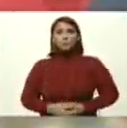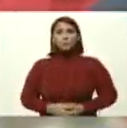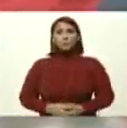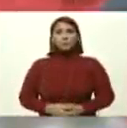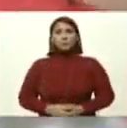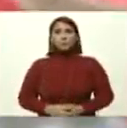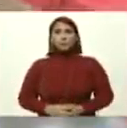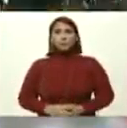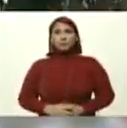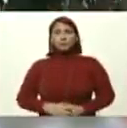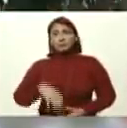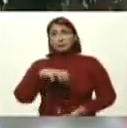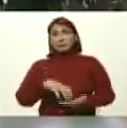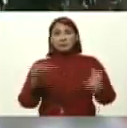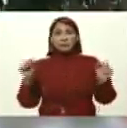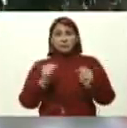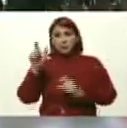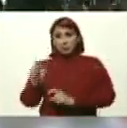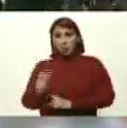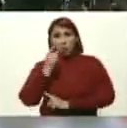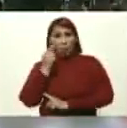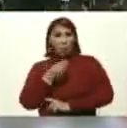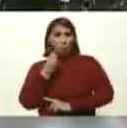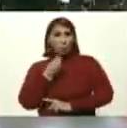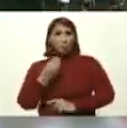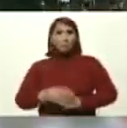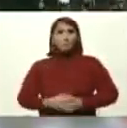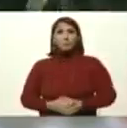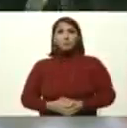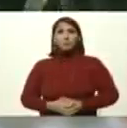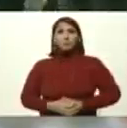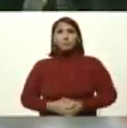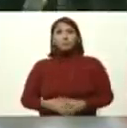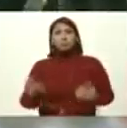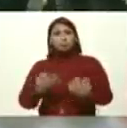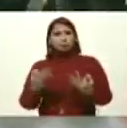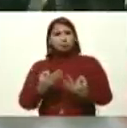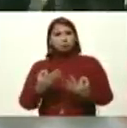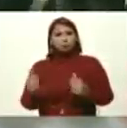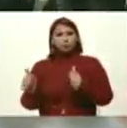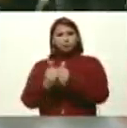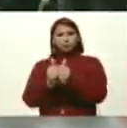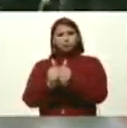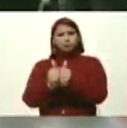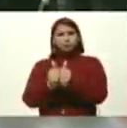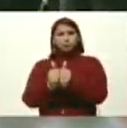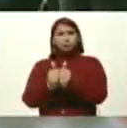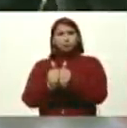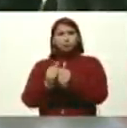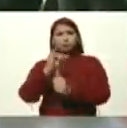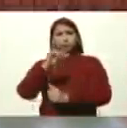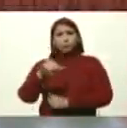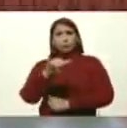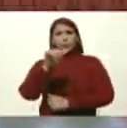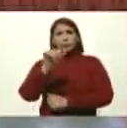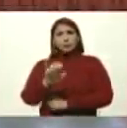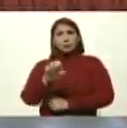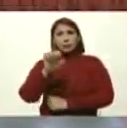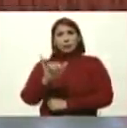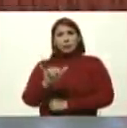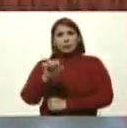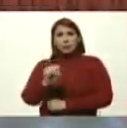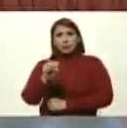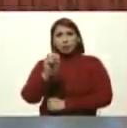en el estado Mérida, ese muchacho, ese joven que siempre ha estado a tu lado, Jenso Guzmán, siempre a tu